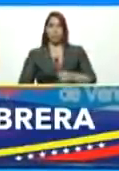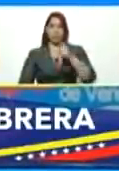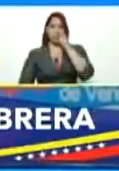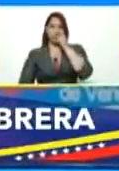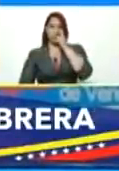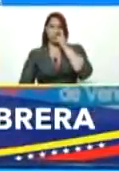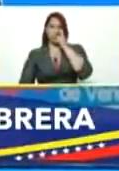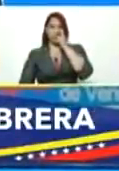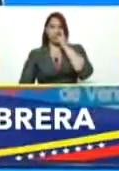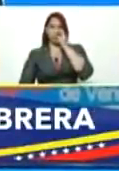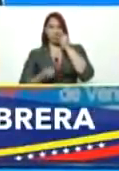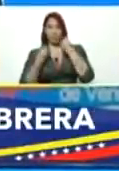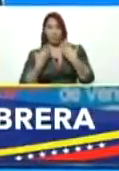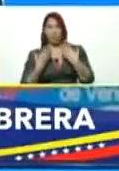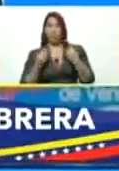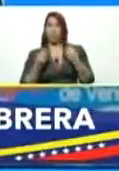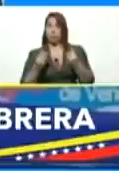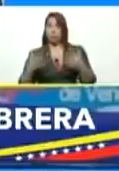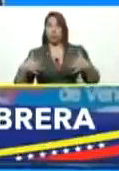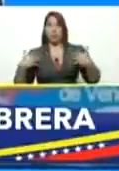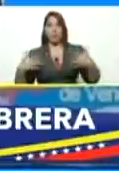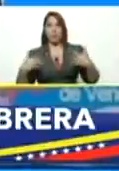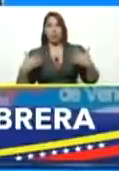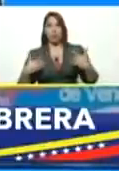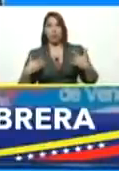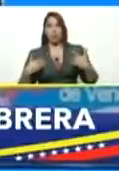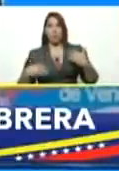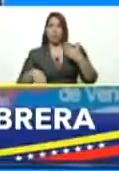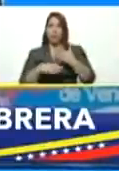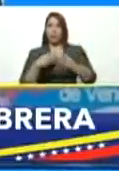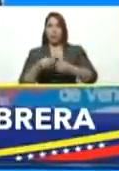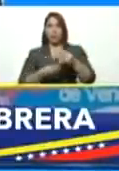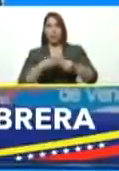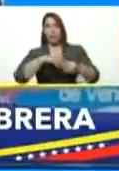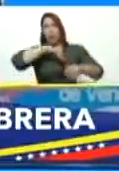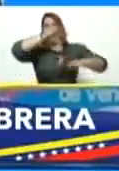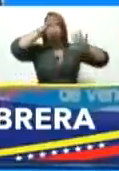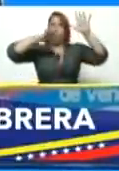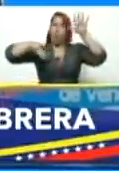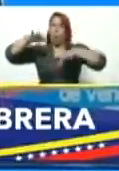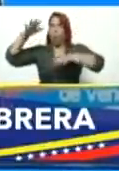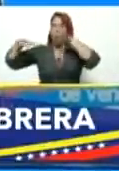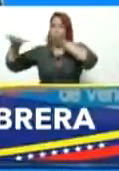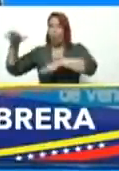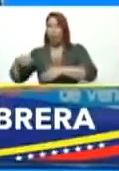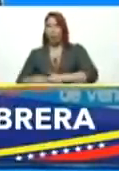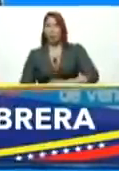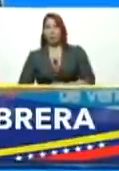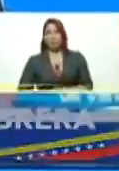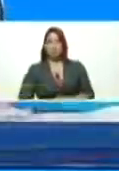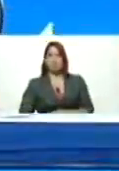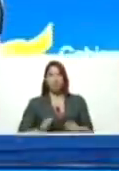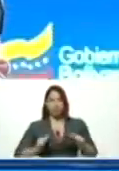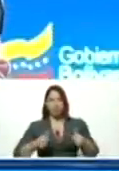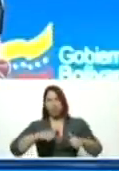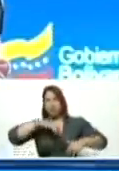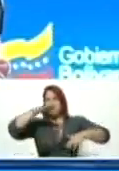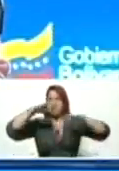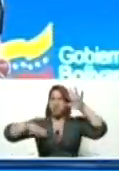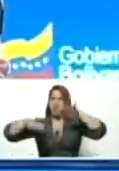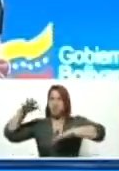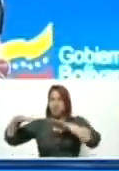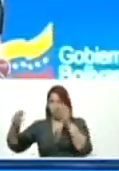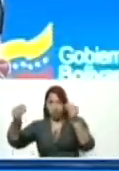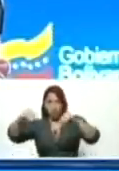bueno vamos ya que están tan animados vamos a hacer una una hola empezando desde aquí una ola tan de